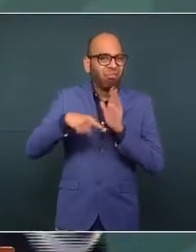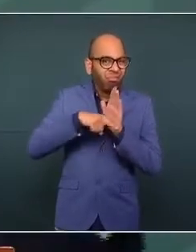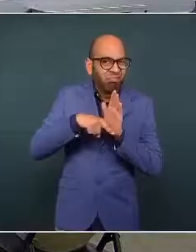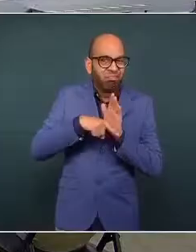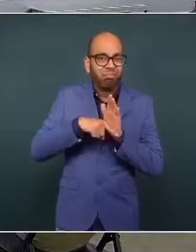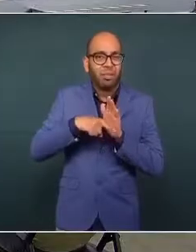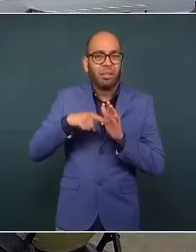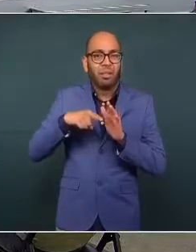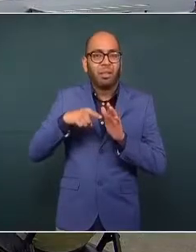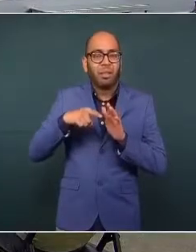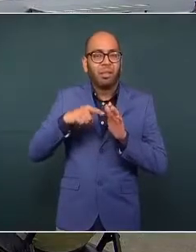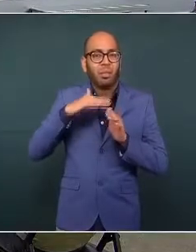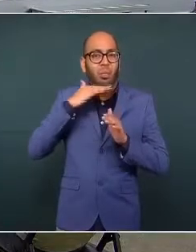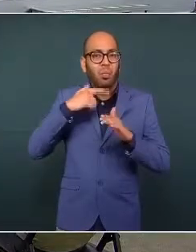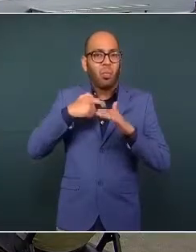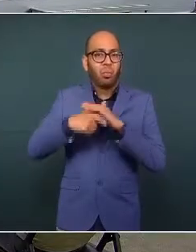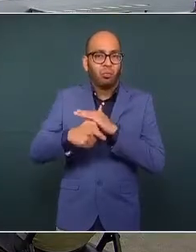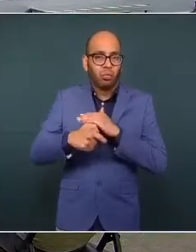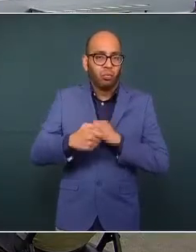Entonces, por eso está